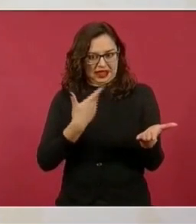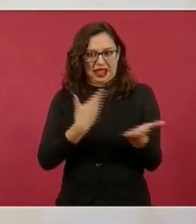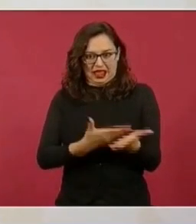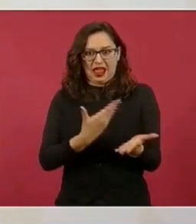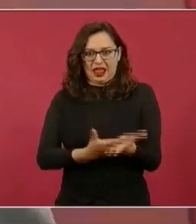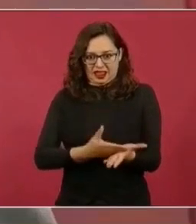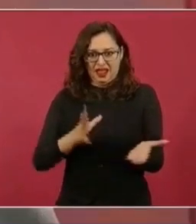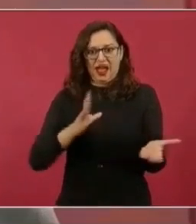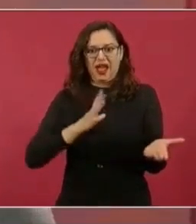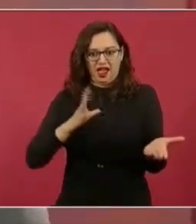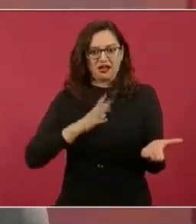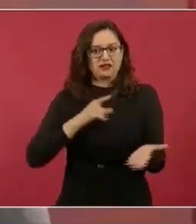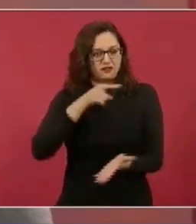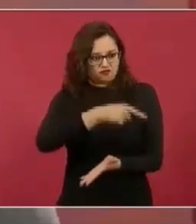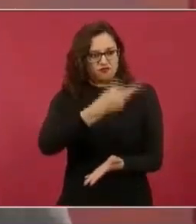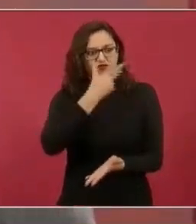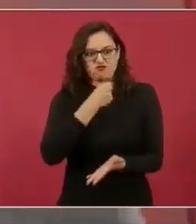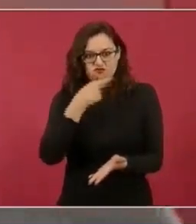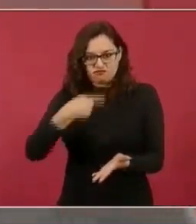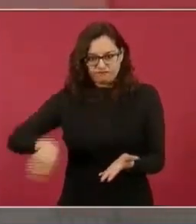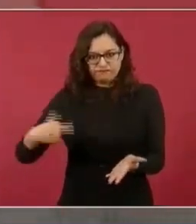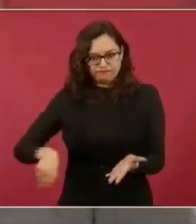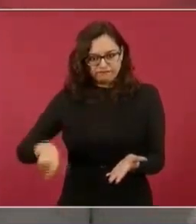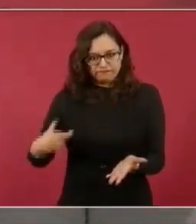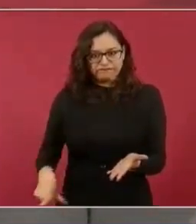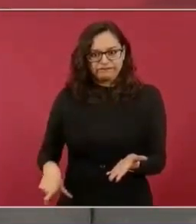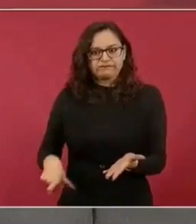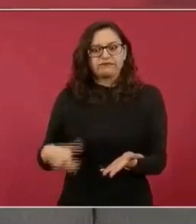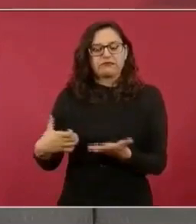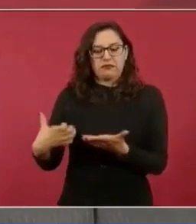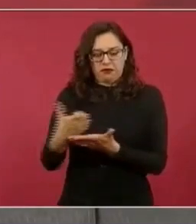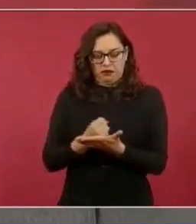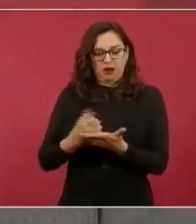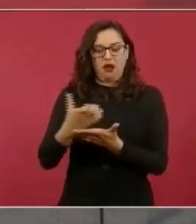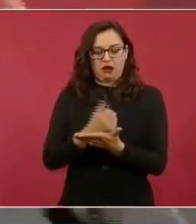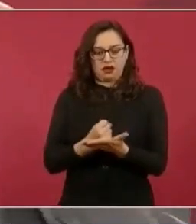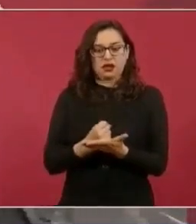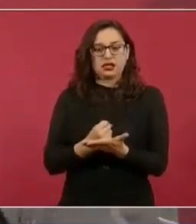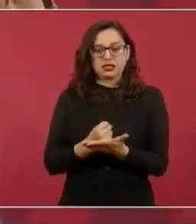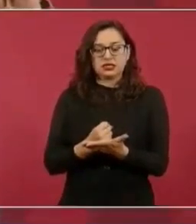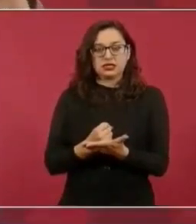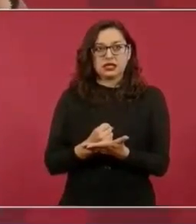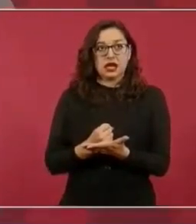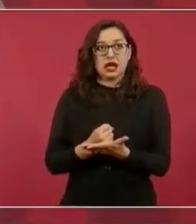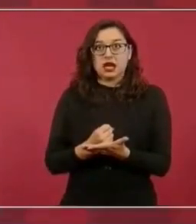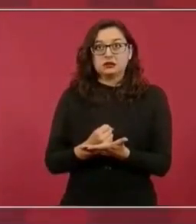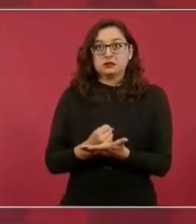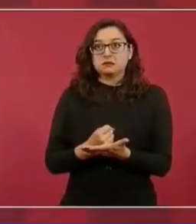donde se demuestra que este señor tiene ingresos, y solo estoy hablando